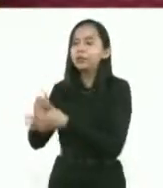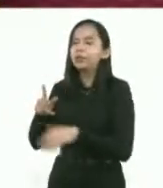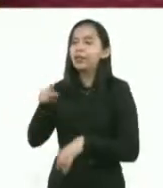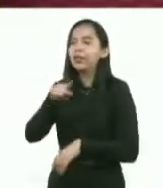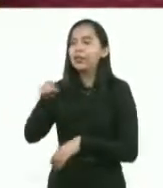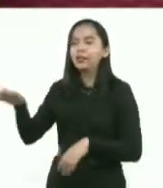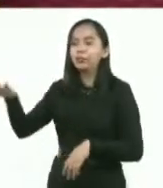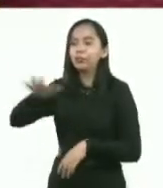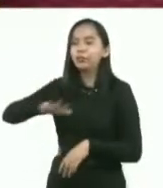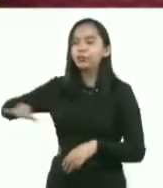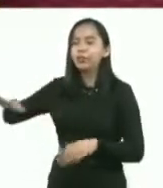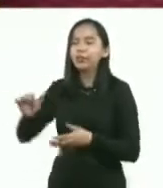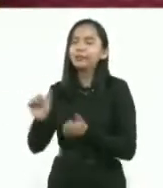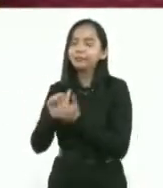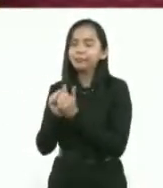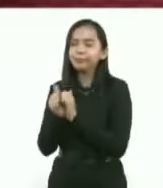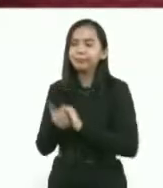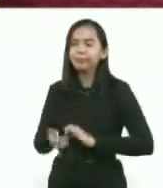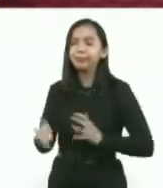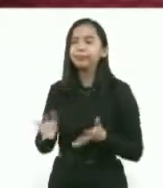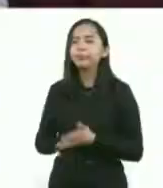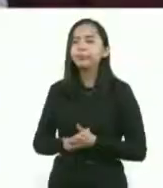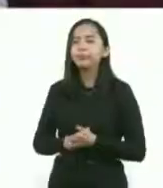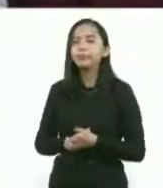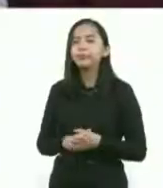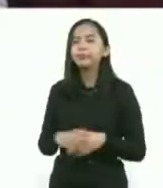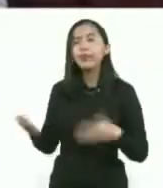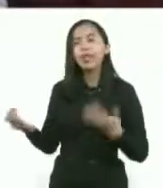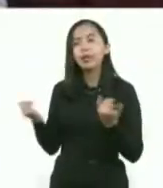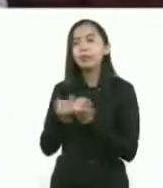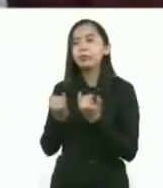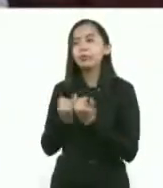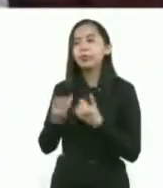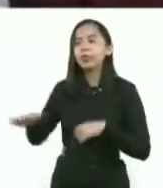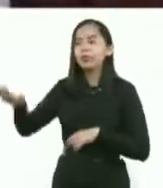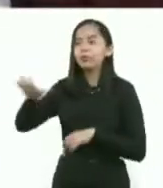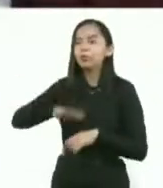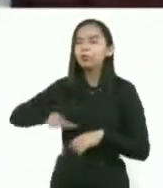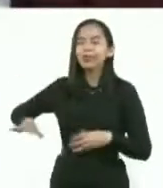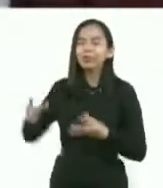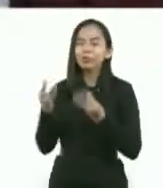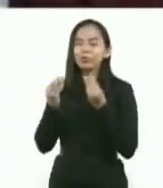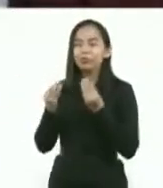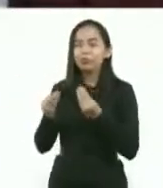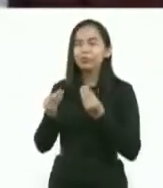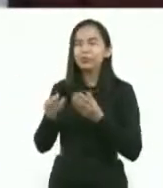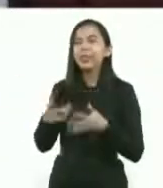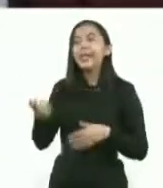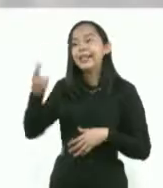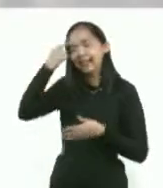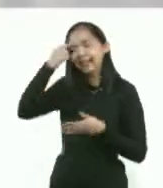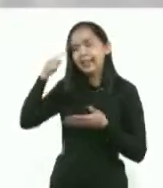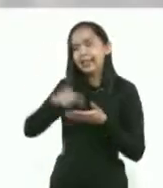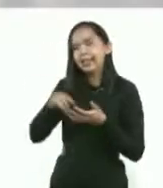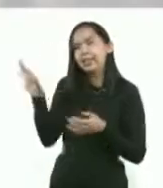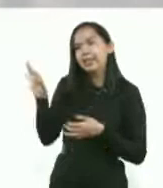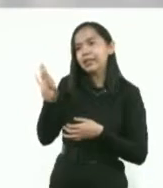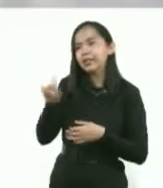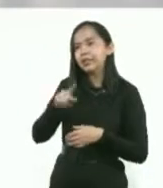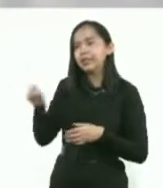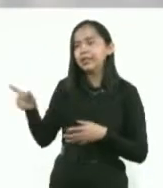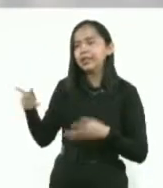de prácticas son en zonas de alto nivel adquisitivo donde creen que el consumidor no se va a fijar en el